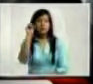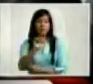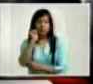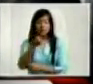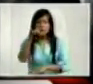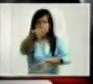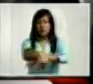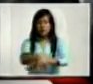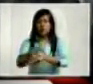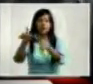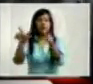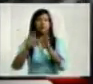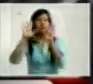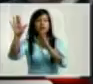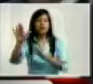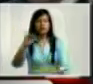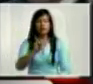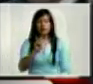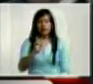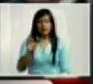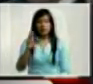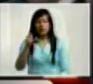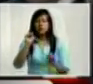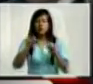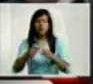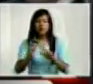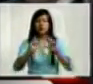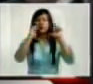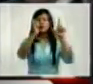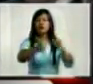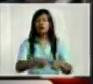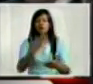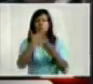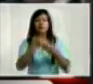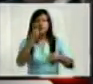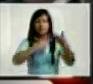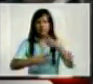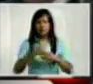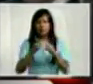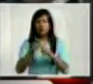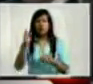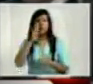noche en el Palacio de Gobierno Teherán, por el que su homólogo Irán, Mahmoud Ahmadinejad, festejará su cumpleaños.